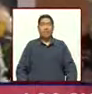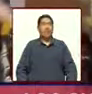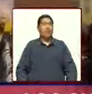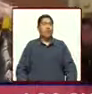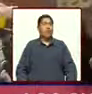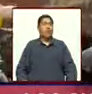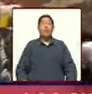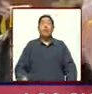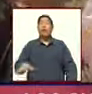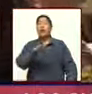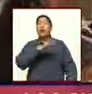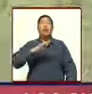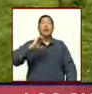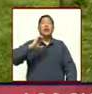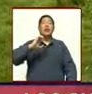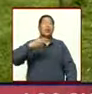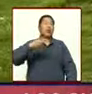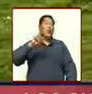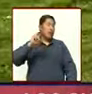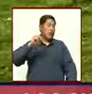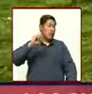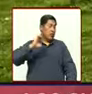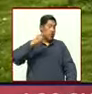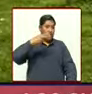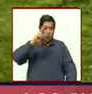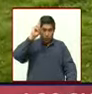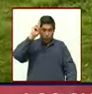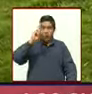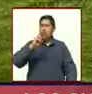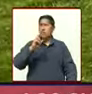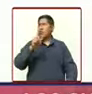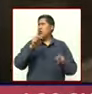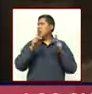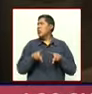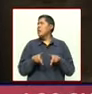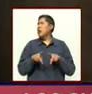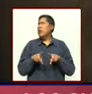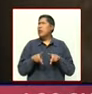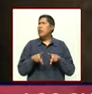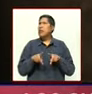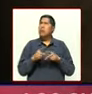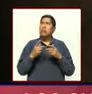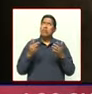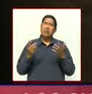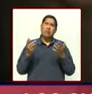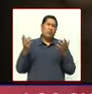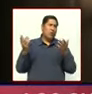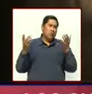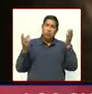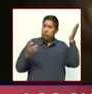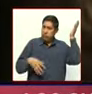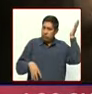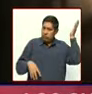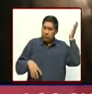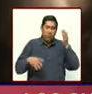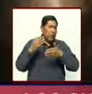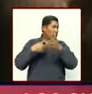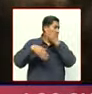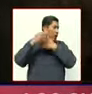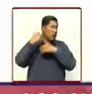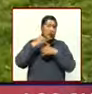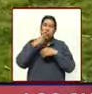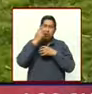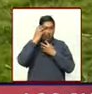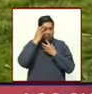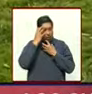El Chuncho representa una persona que ha sido, si se podría decir, si vale el término, un